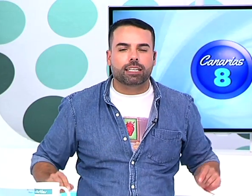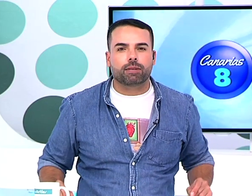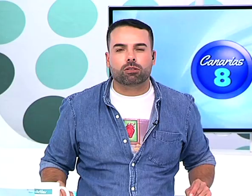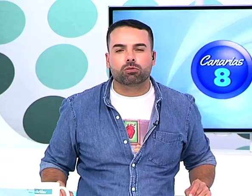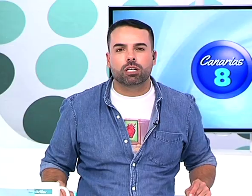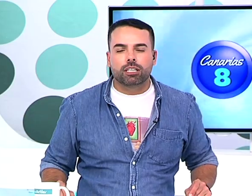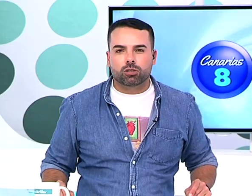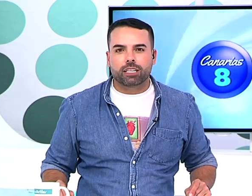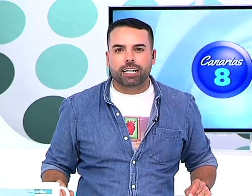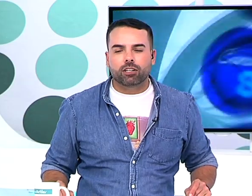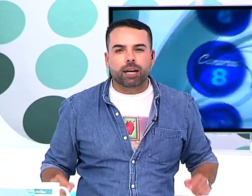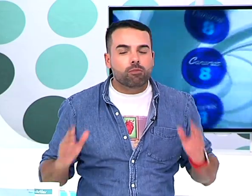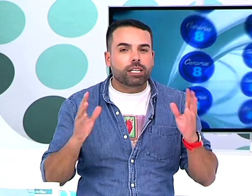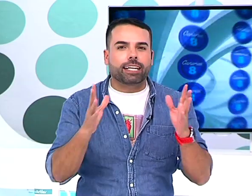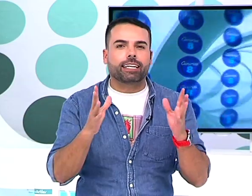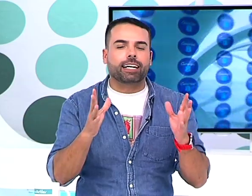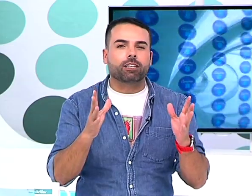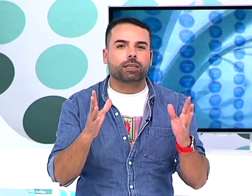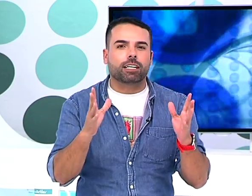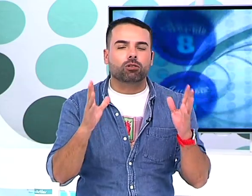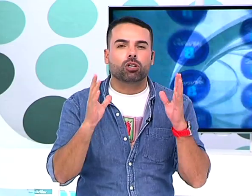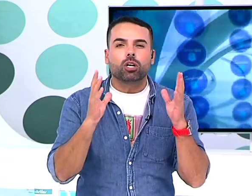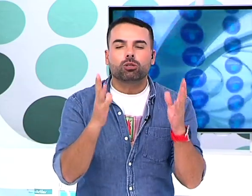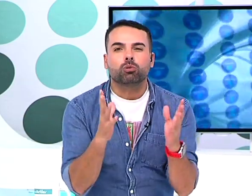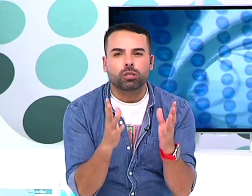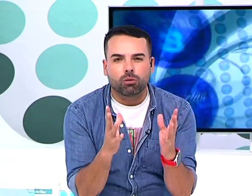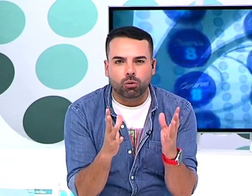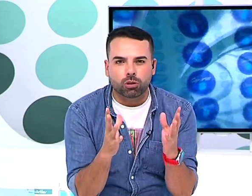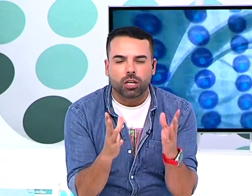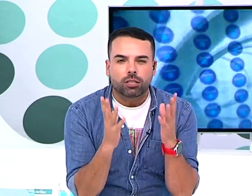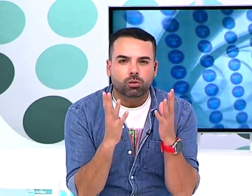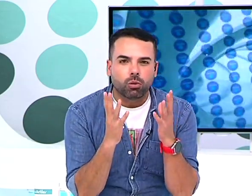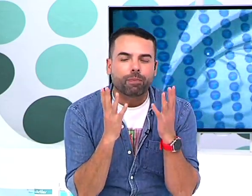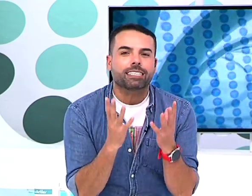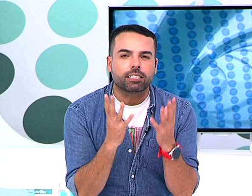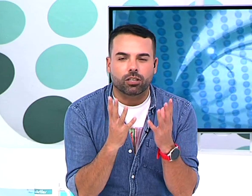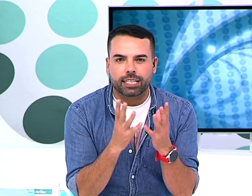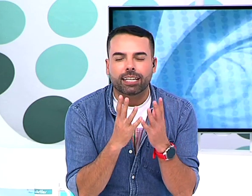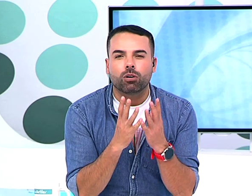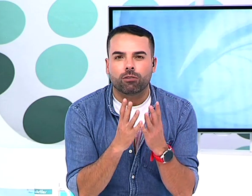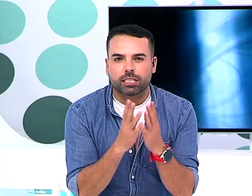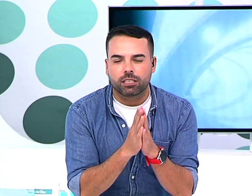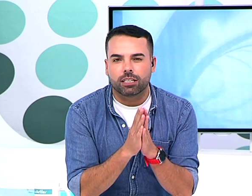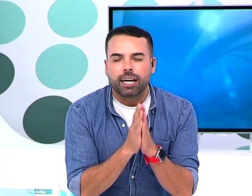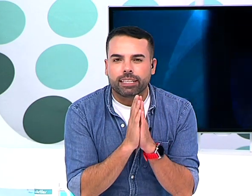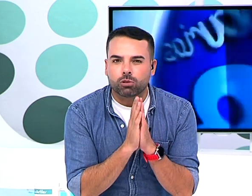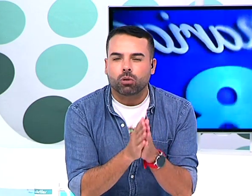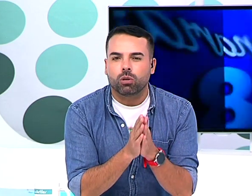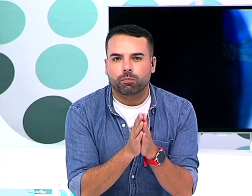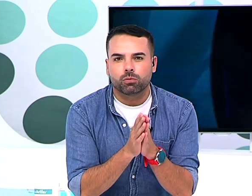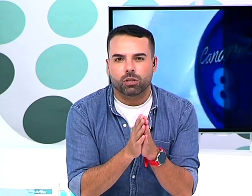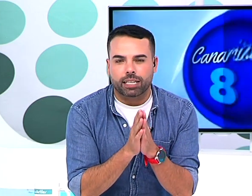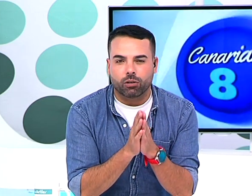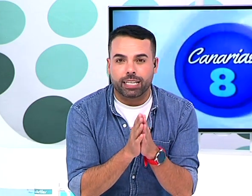del telemaratón solidario. Hay mucha gente que ha querido mandarnos sus saludos, sus peticiones de colaboración en todos